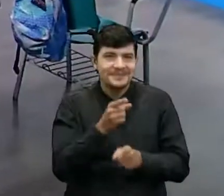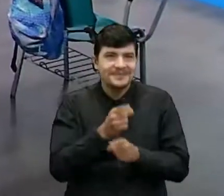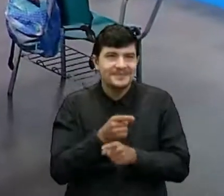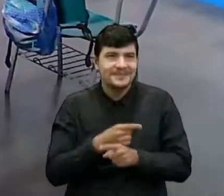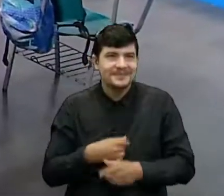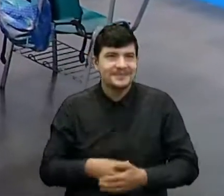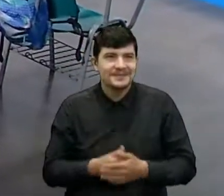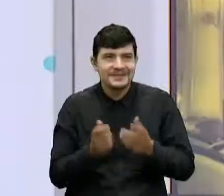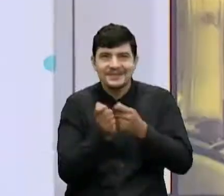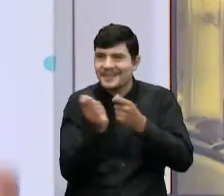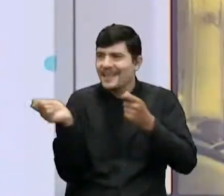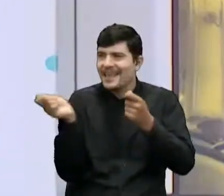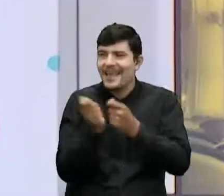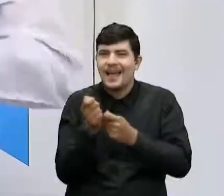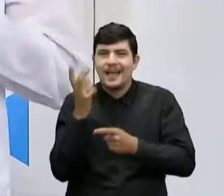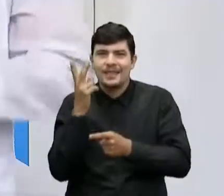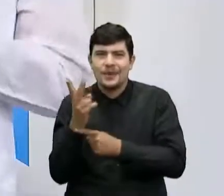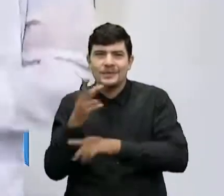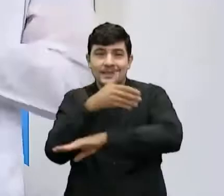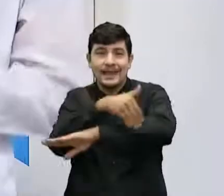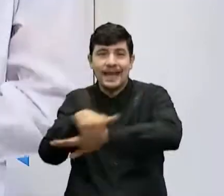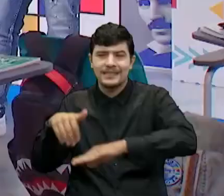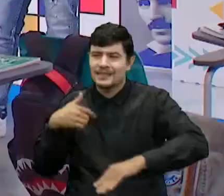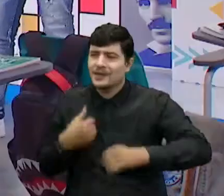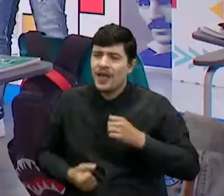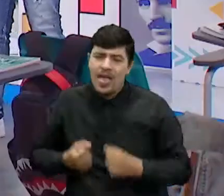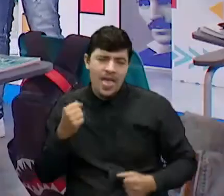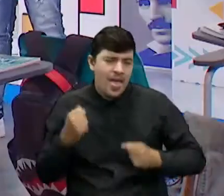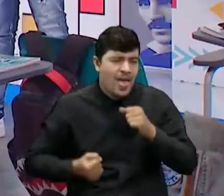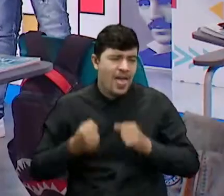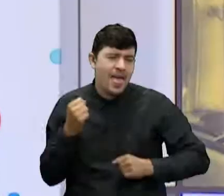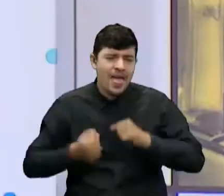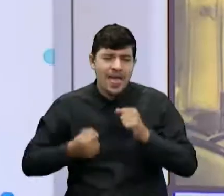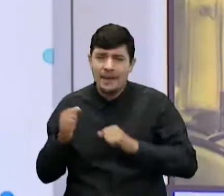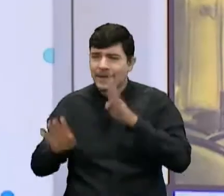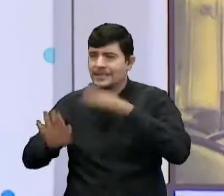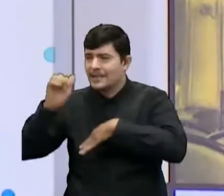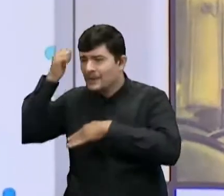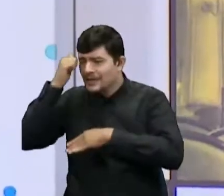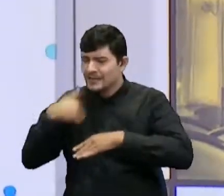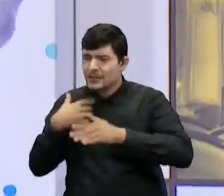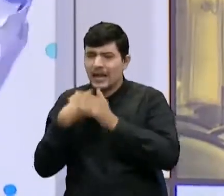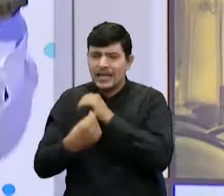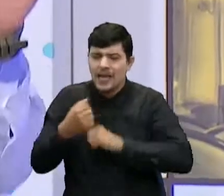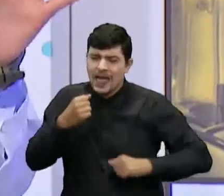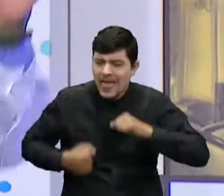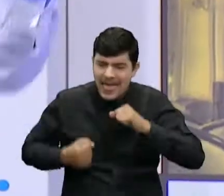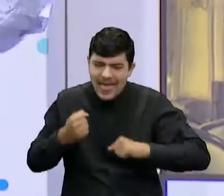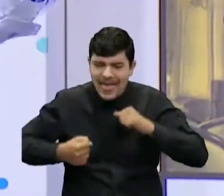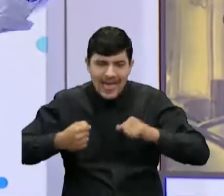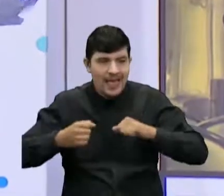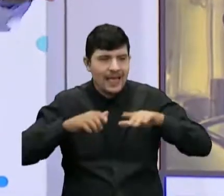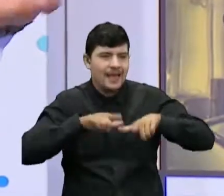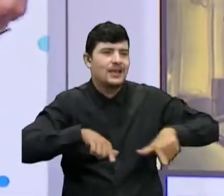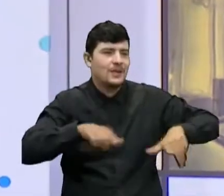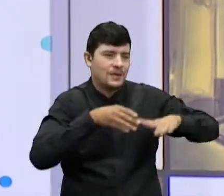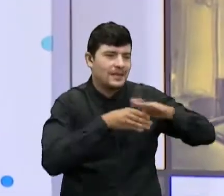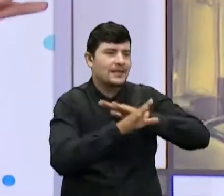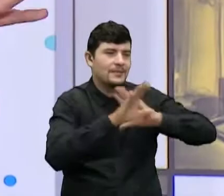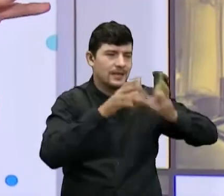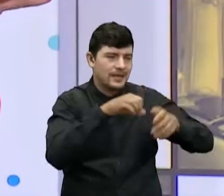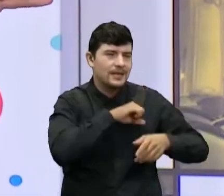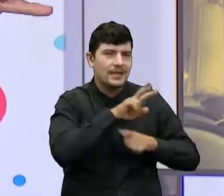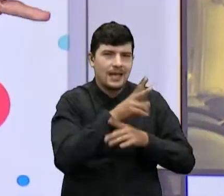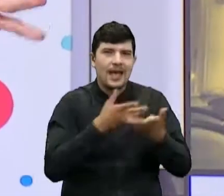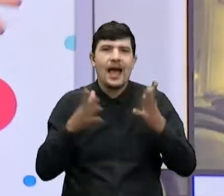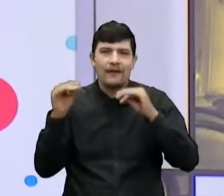a dos cuadras de aquí Y el de mi clase Usted se vino Sí Entonces, yo me vine trotando Por eso Ronnie no estaba bien Hablamos de lo artificial y lo